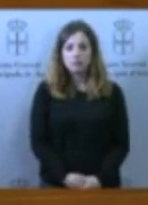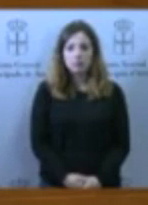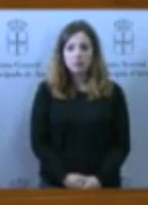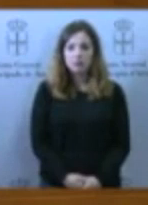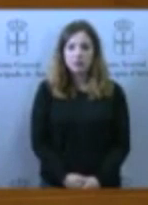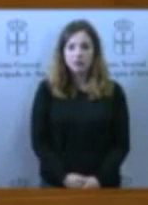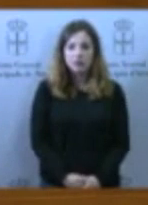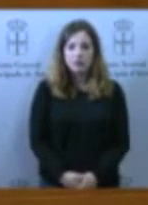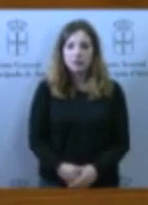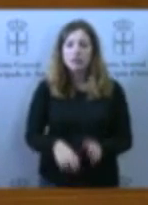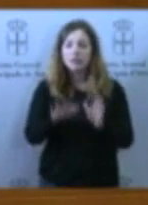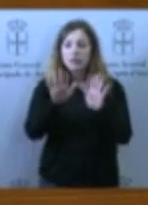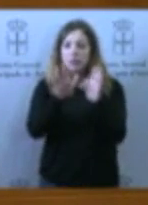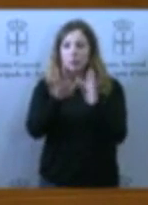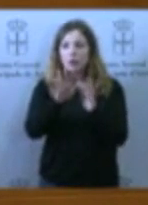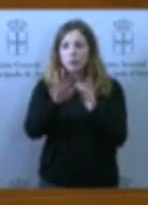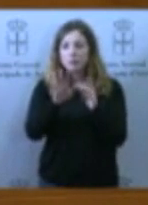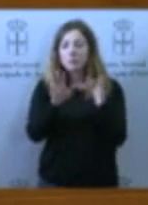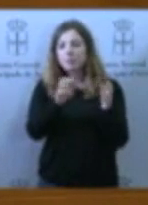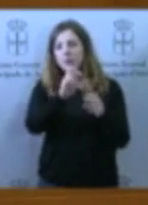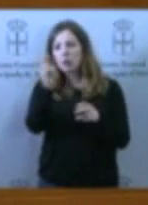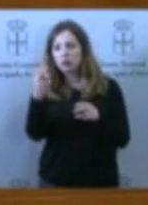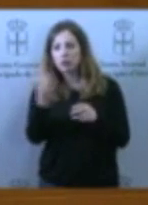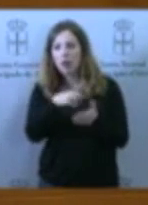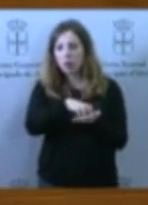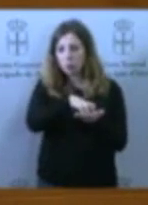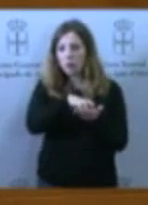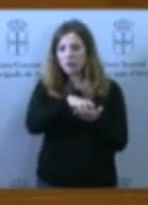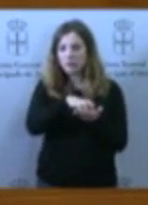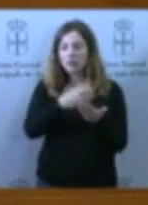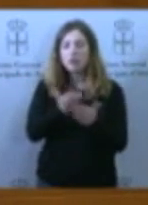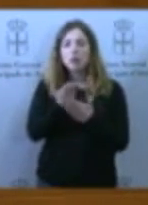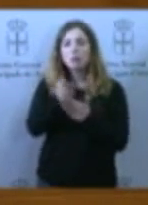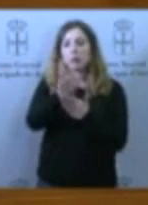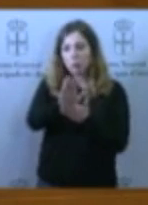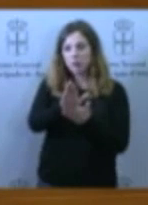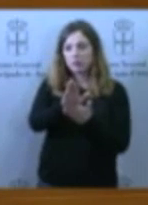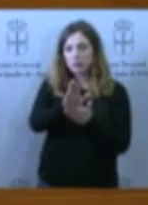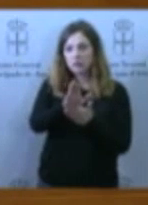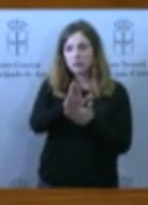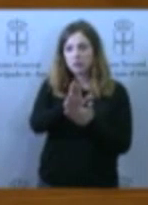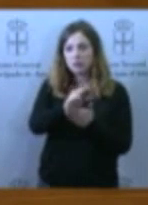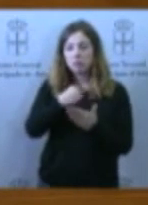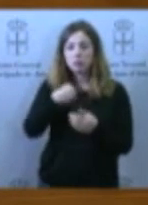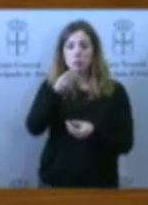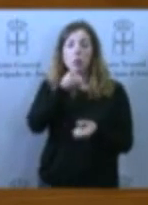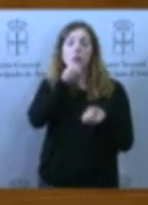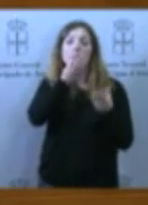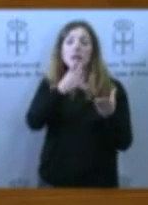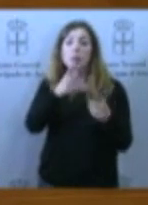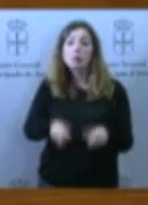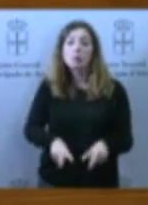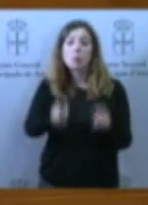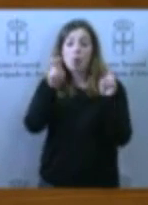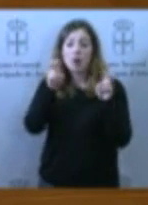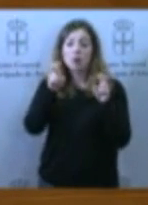Y, sin embargo, en contraposición con esto, tenemos dudas con otra de las propuestas de infraestructuras que nos plantean sobre la modernización ferroviaria del puerto.